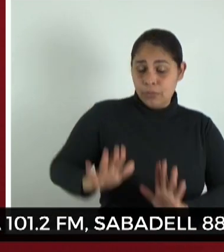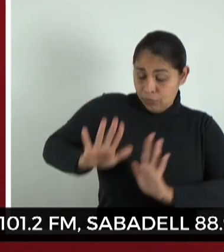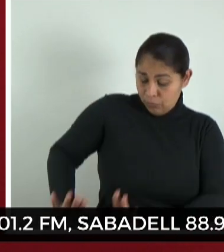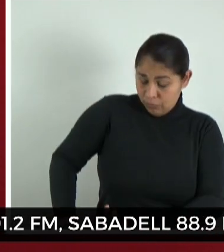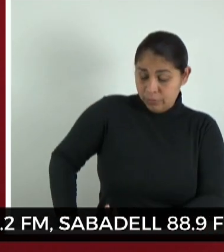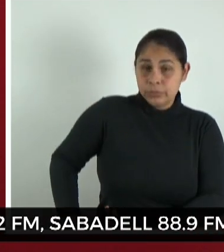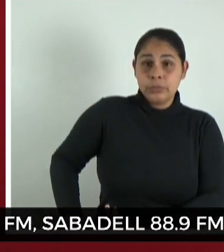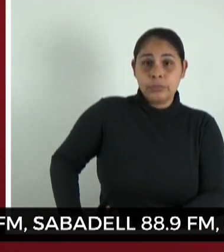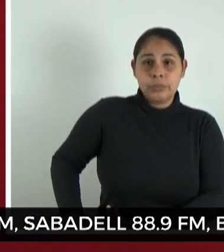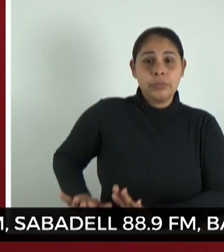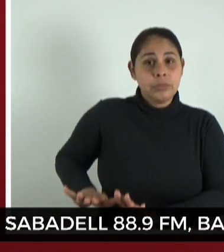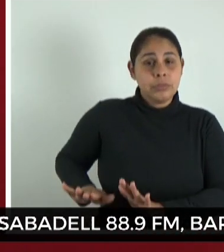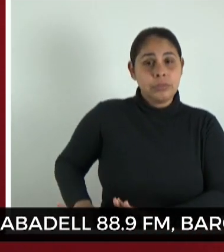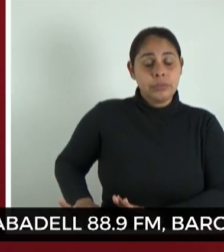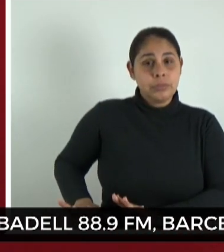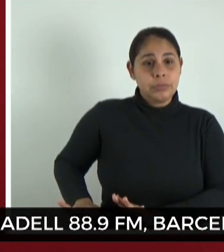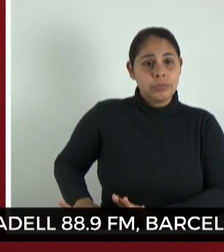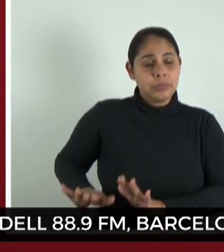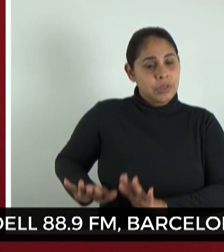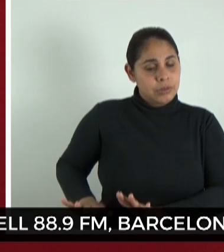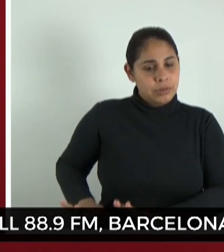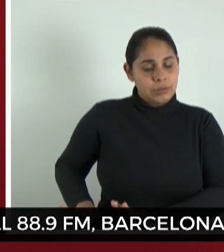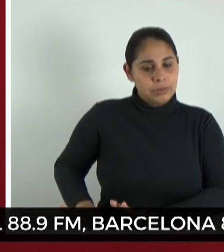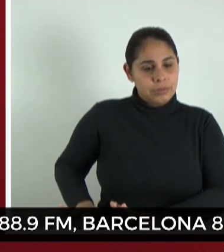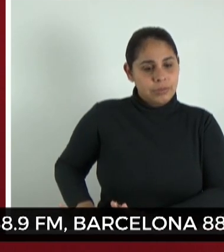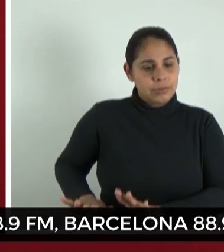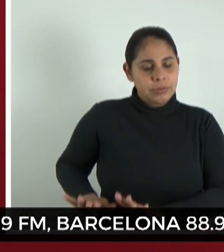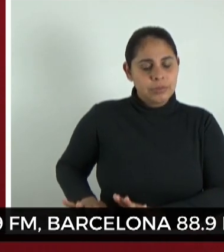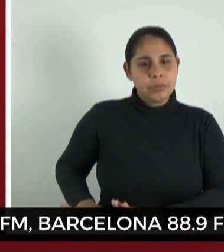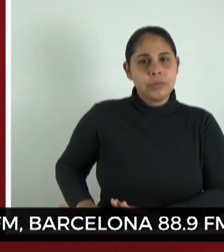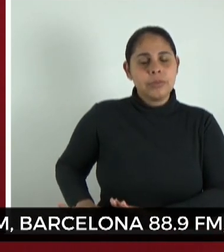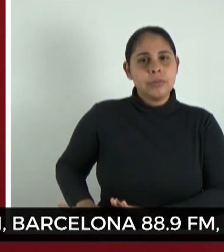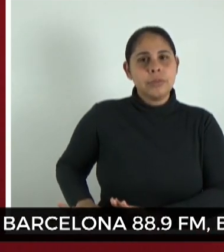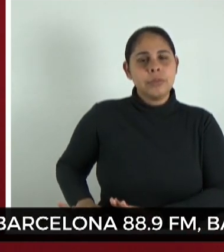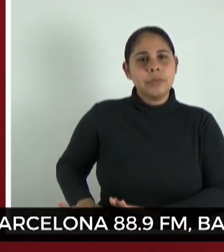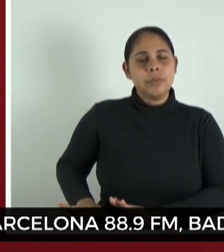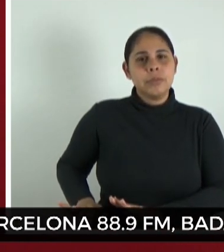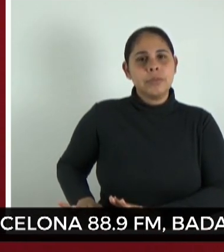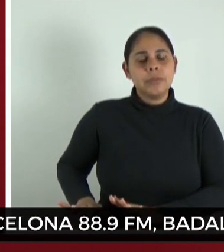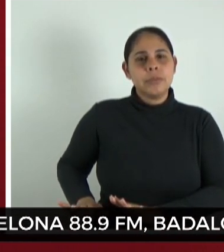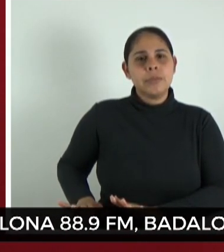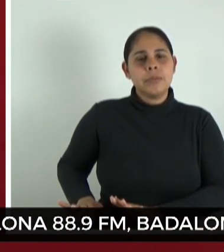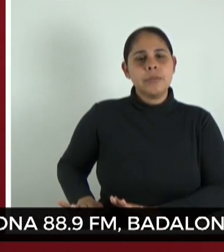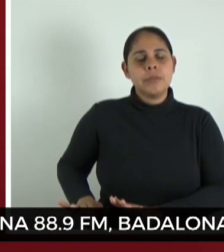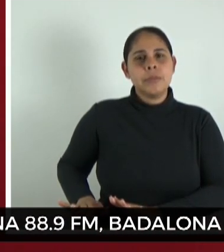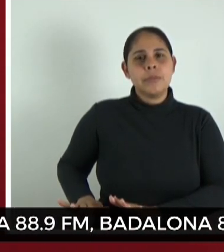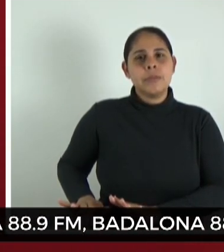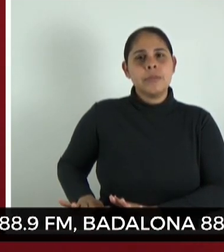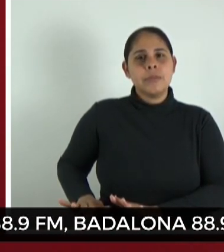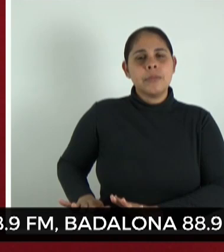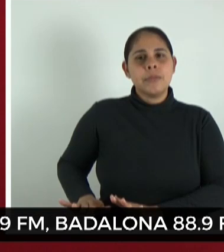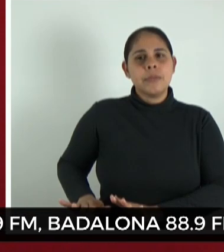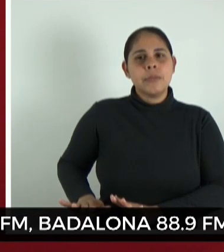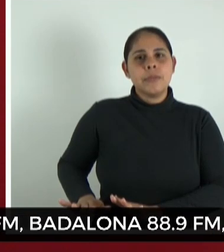Te establece. Esa es la palabra que se usaba para el